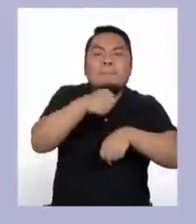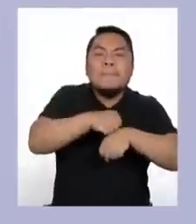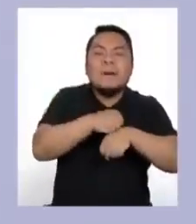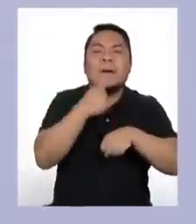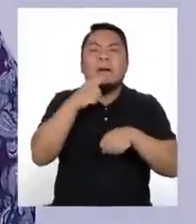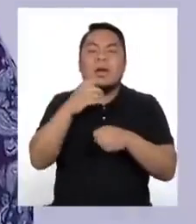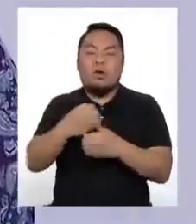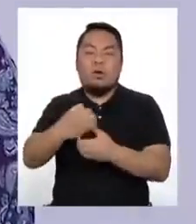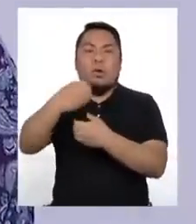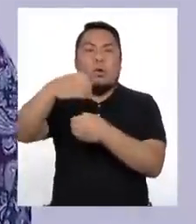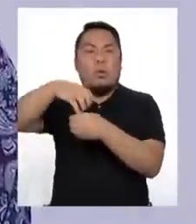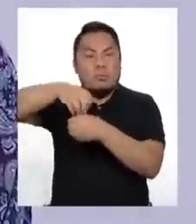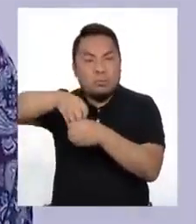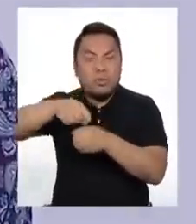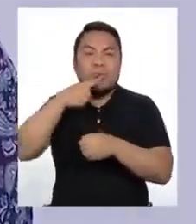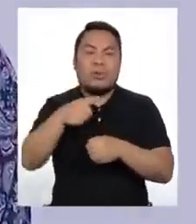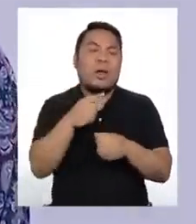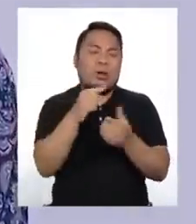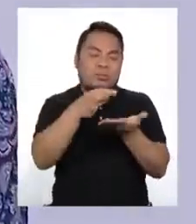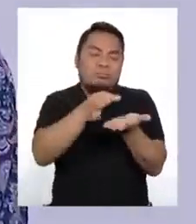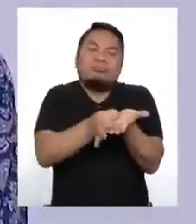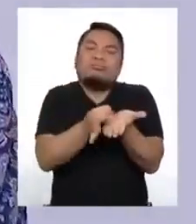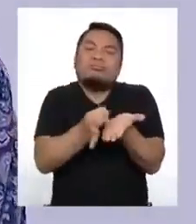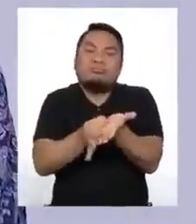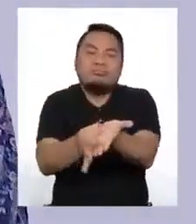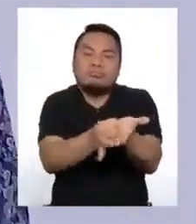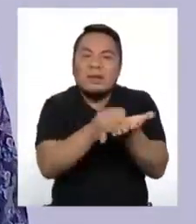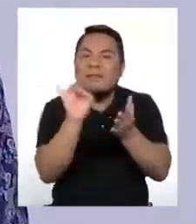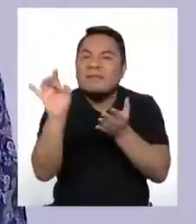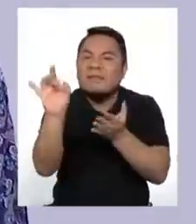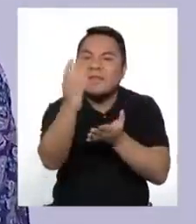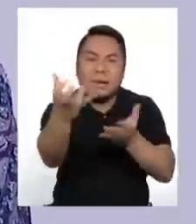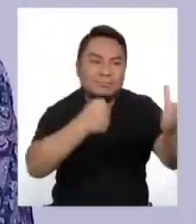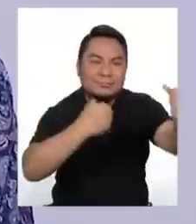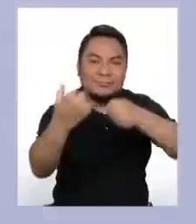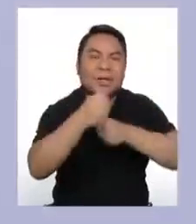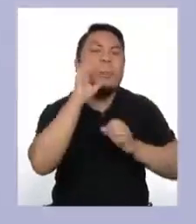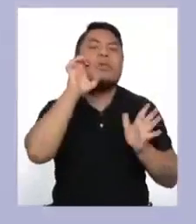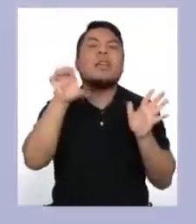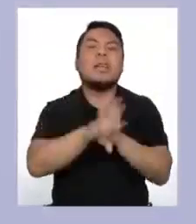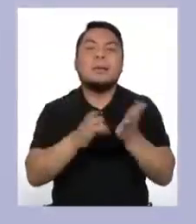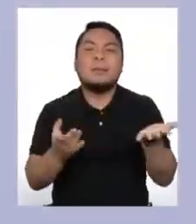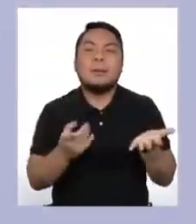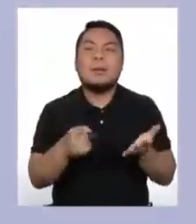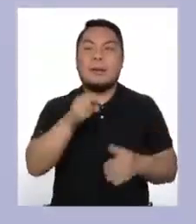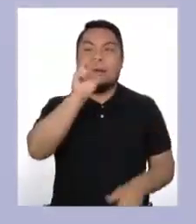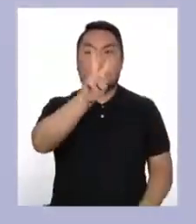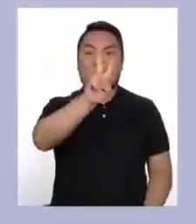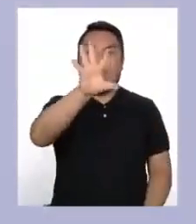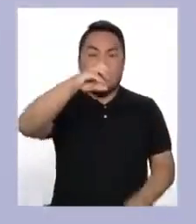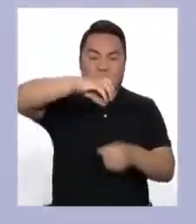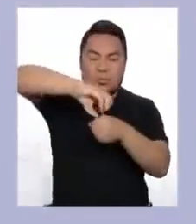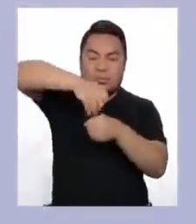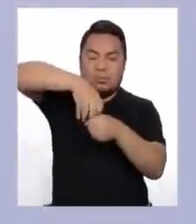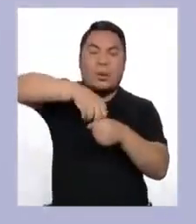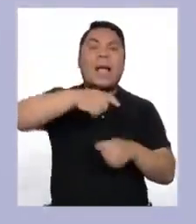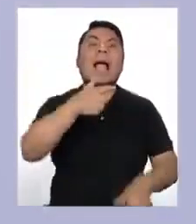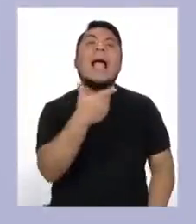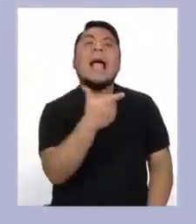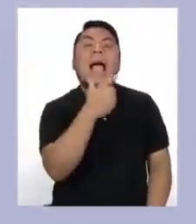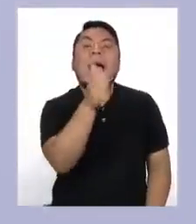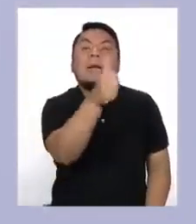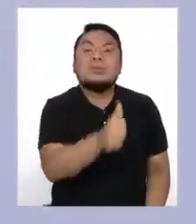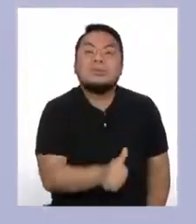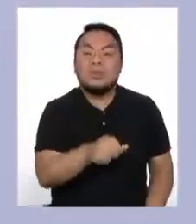tapas de botellas, taps u otros que sean de dos tipos diferentes. Por ejemplo, 25 tapitas azules y 10